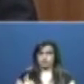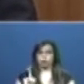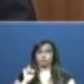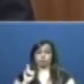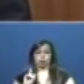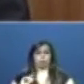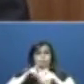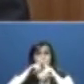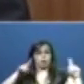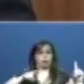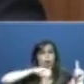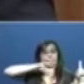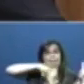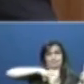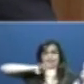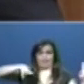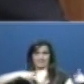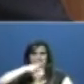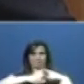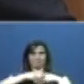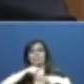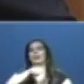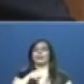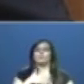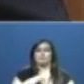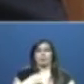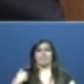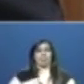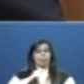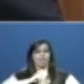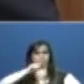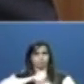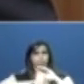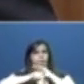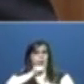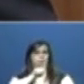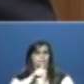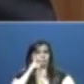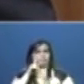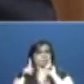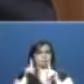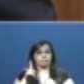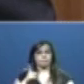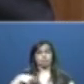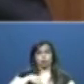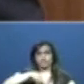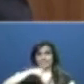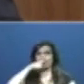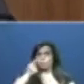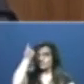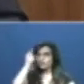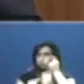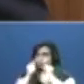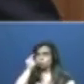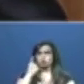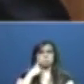trimestre podrán confirmar en su caso Un inicio de recuperación nuestros presupuestos para 2013 mantienen la